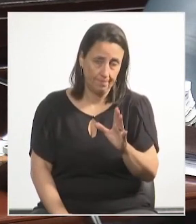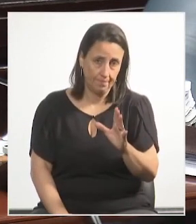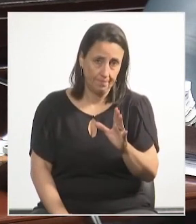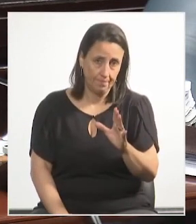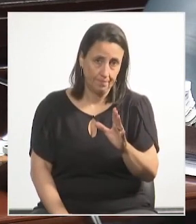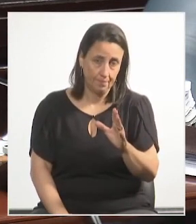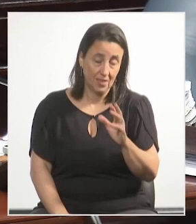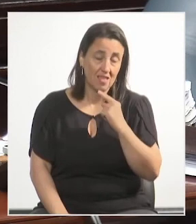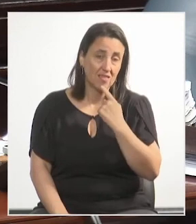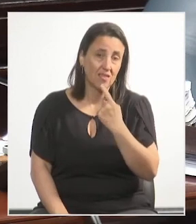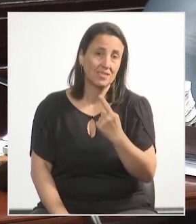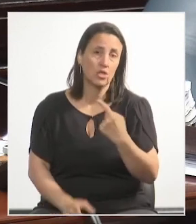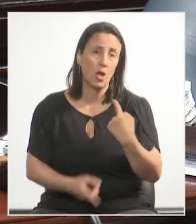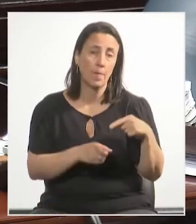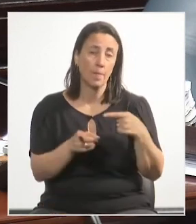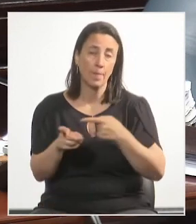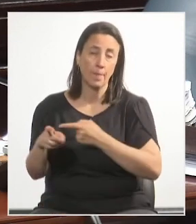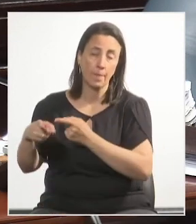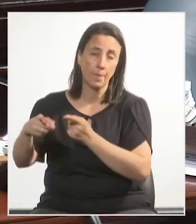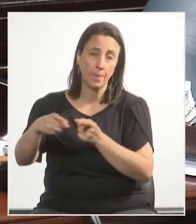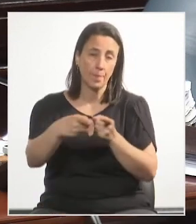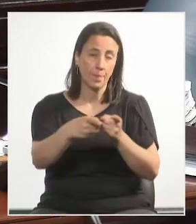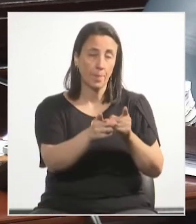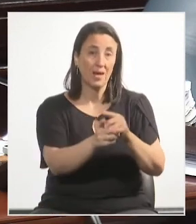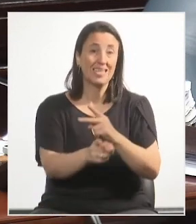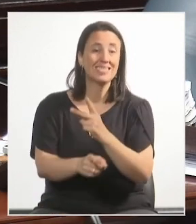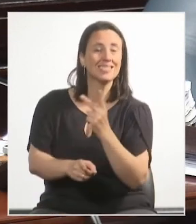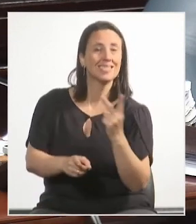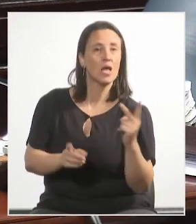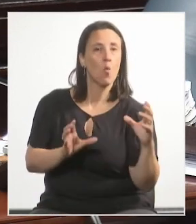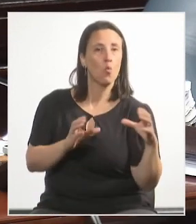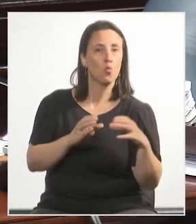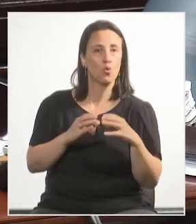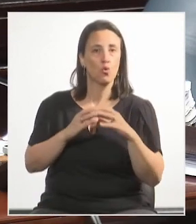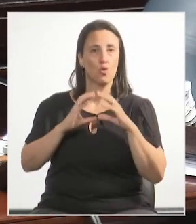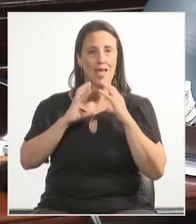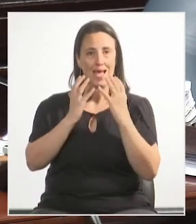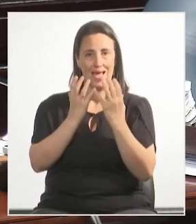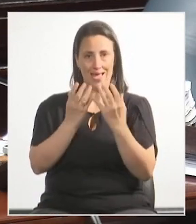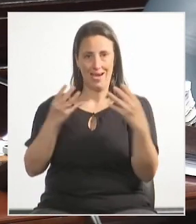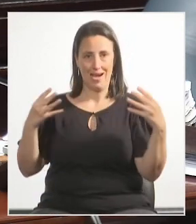Y refiriéndose a las persecuciones sufridas durante la Segunda Guerra Mundial,